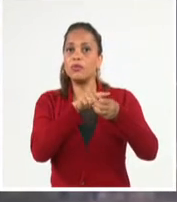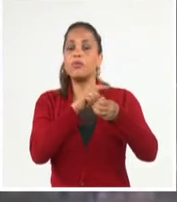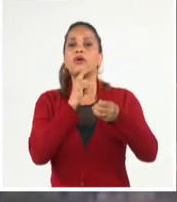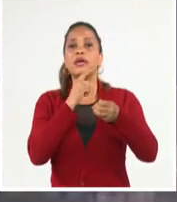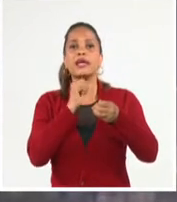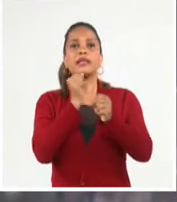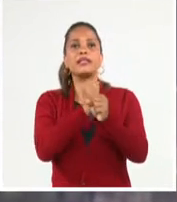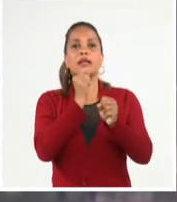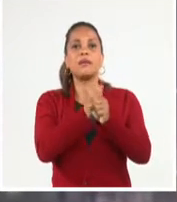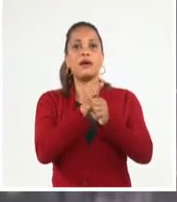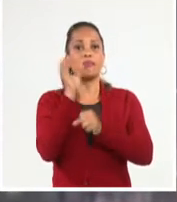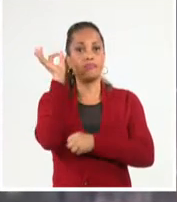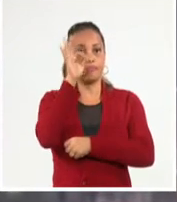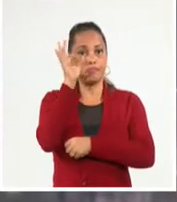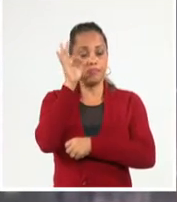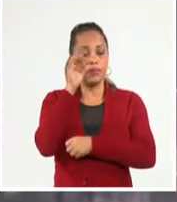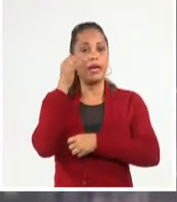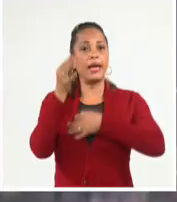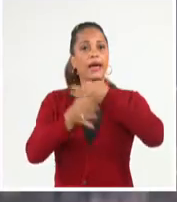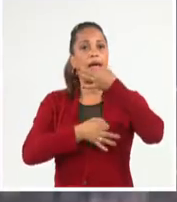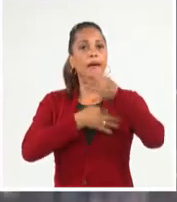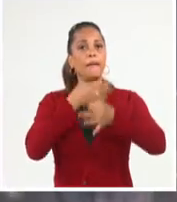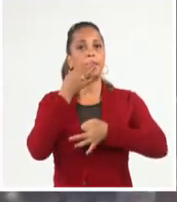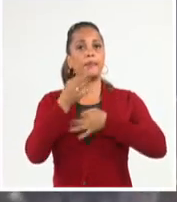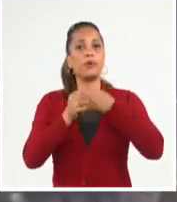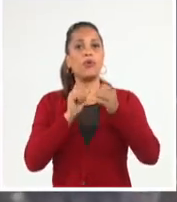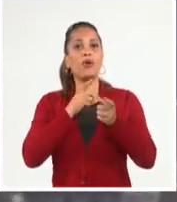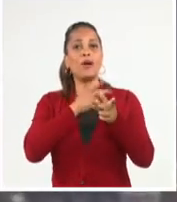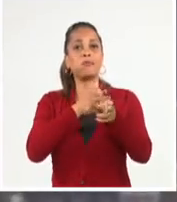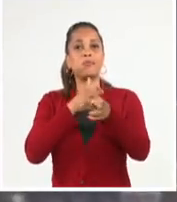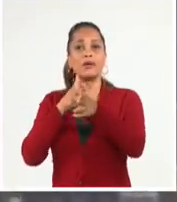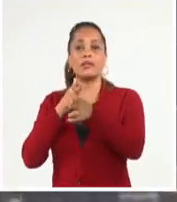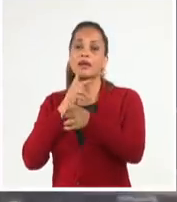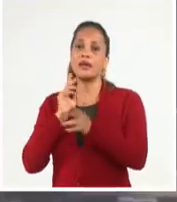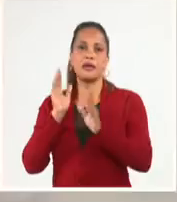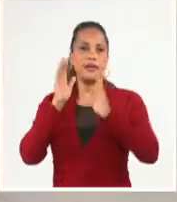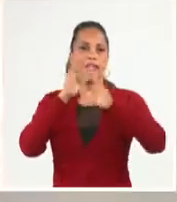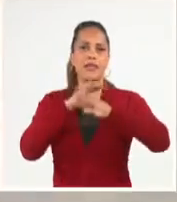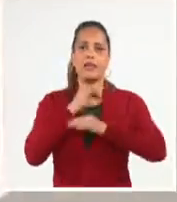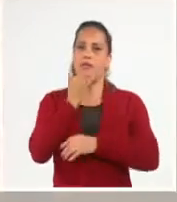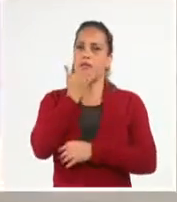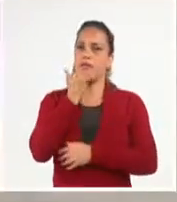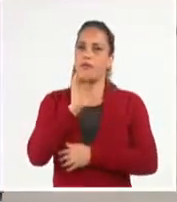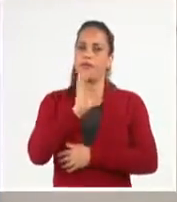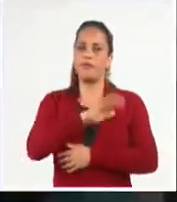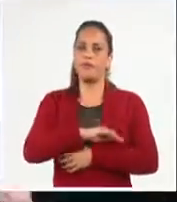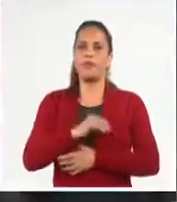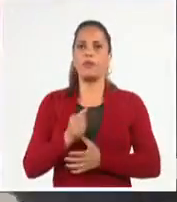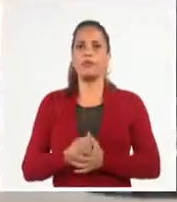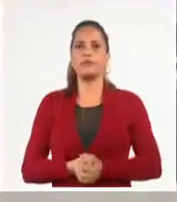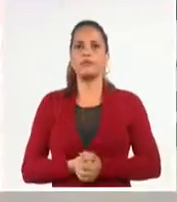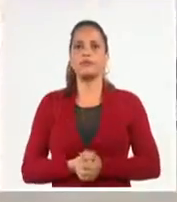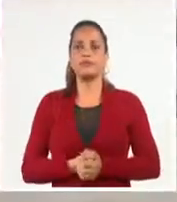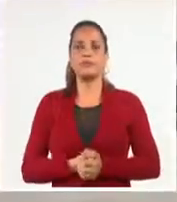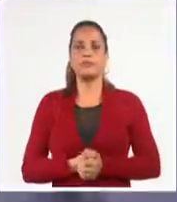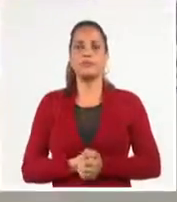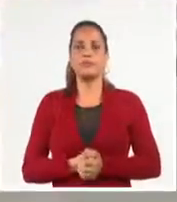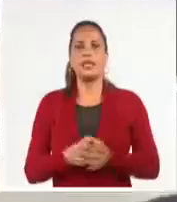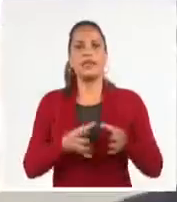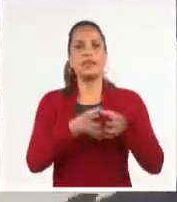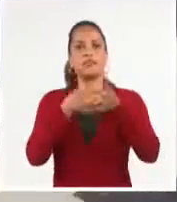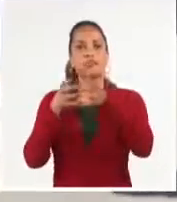en Afganistán, reivindicó la autoría del ataque que no causó ninguna víctima. La evacuación ha sido calificada